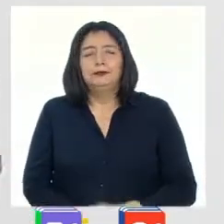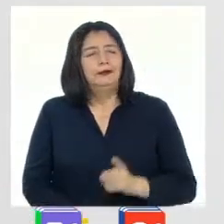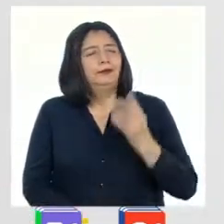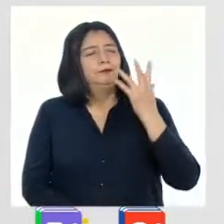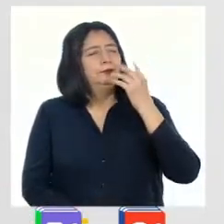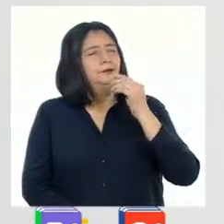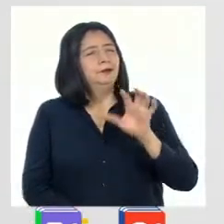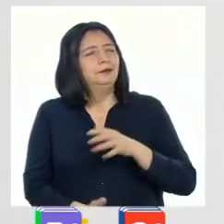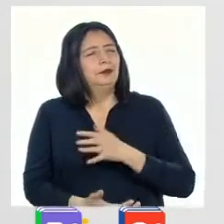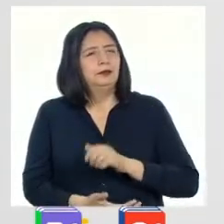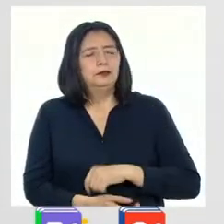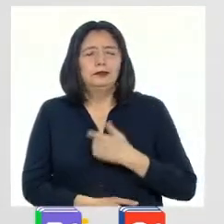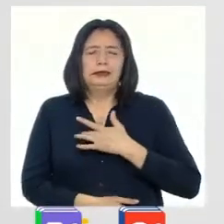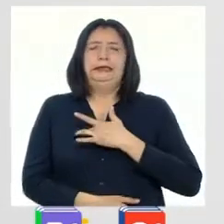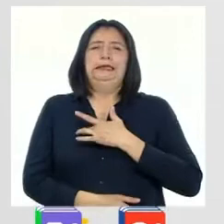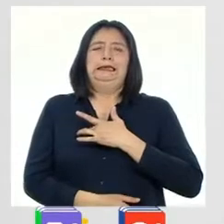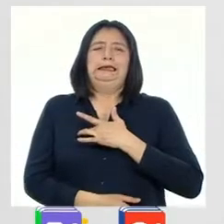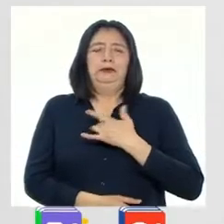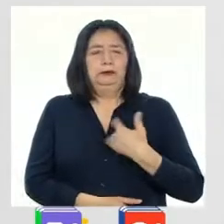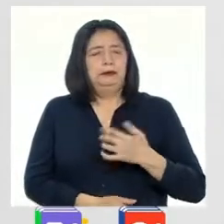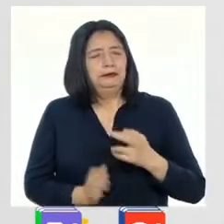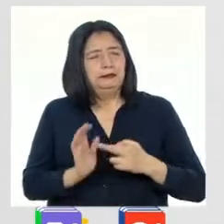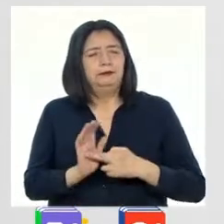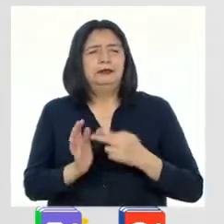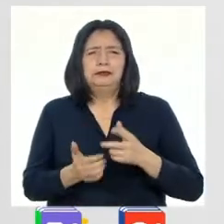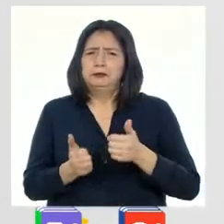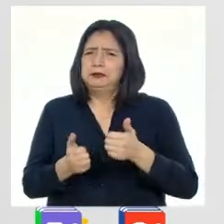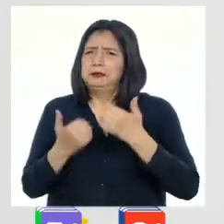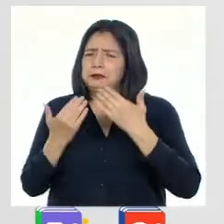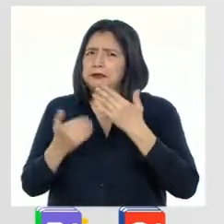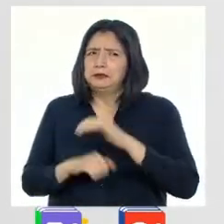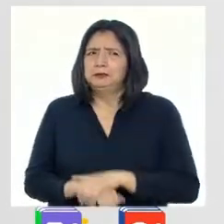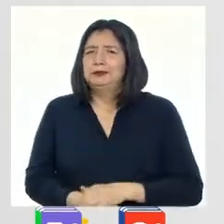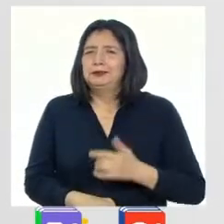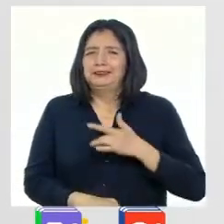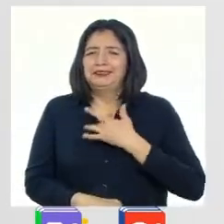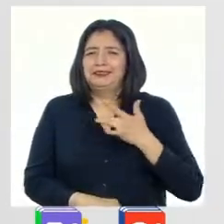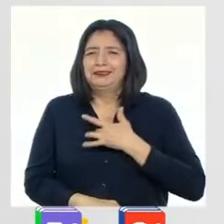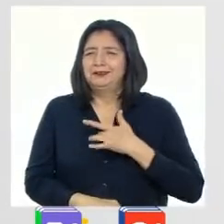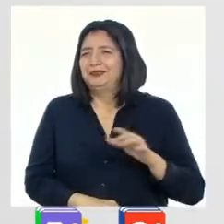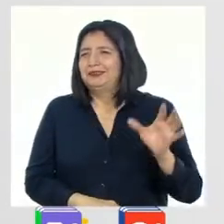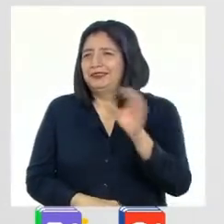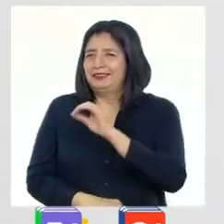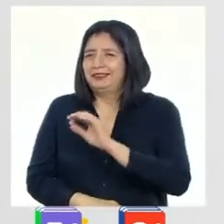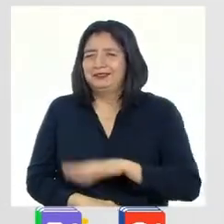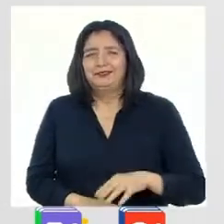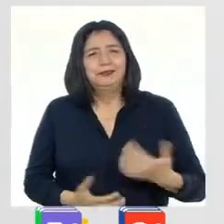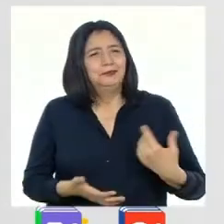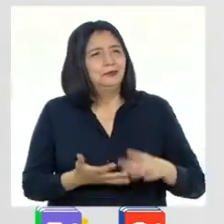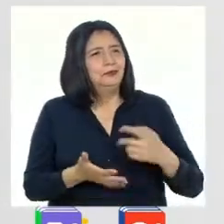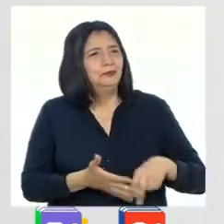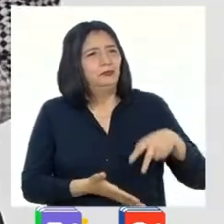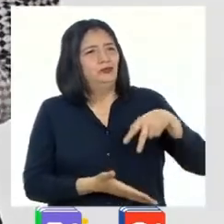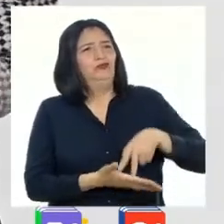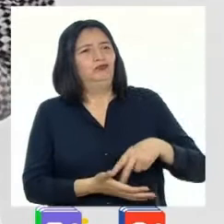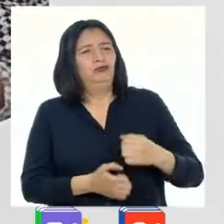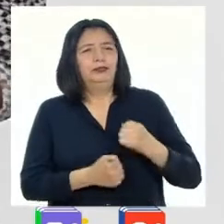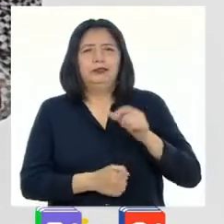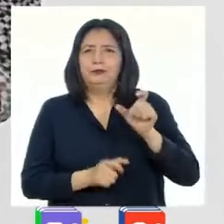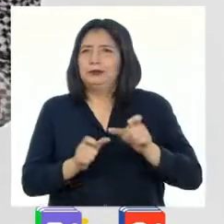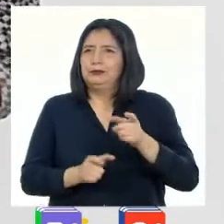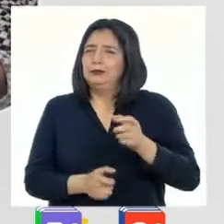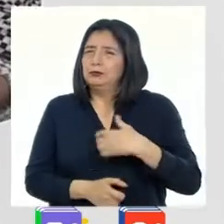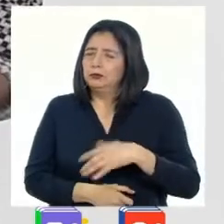Una linda canción y es muy conmovedora y representa muy bien el agradecimiento que sentimos hacia todos nuestros héroes ciudadanos.